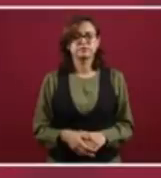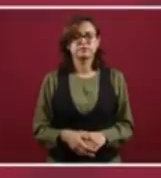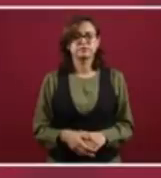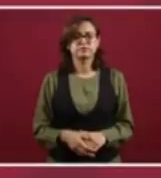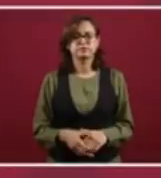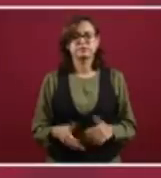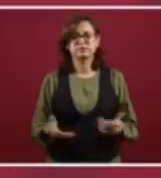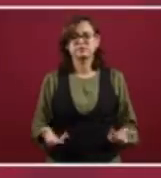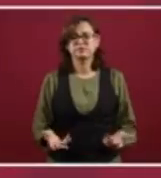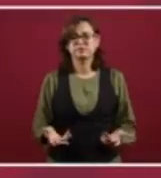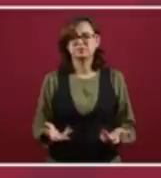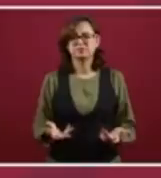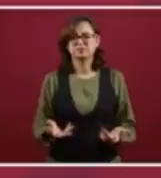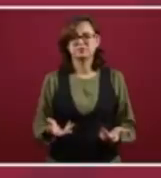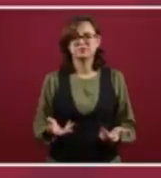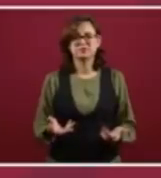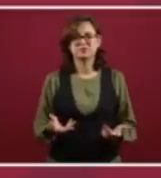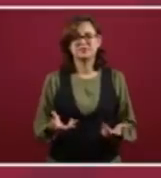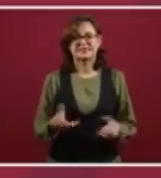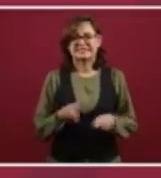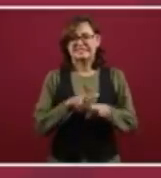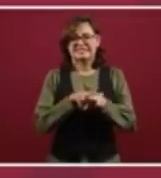se puede hablar ni siquiera